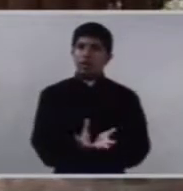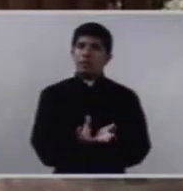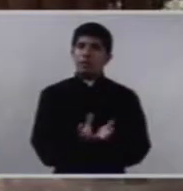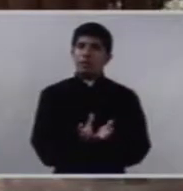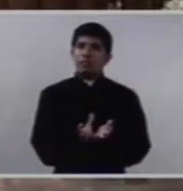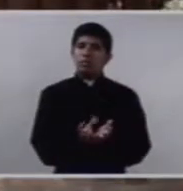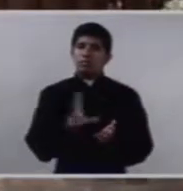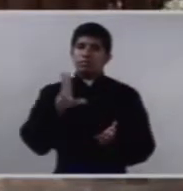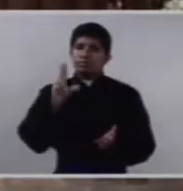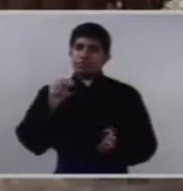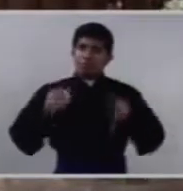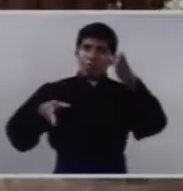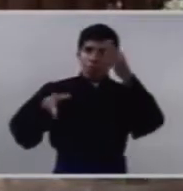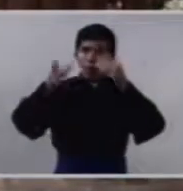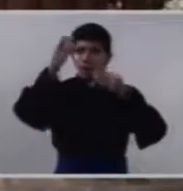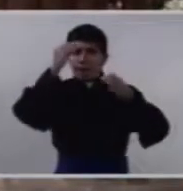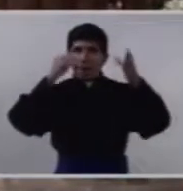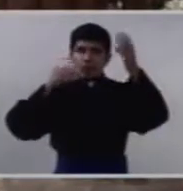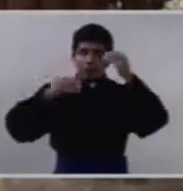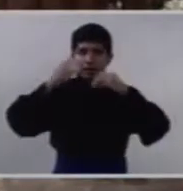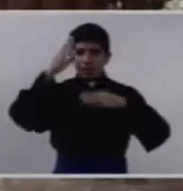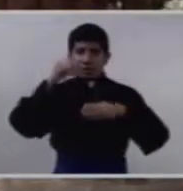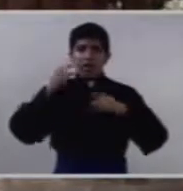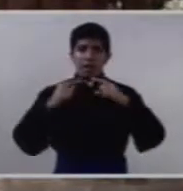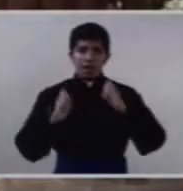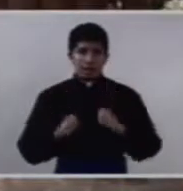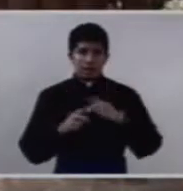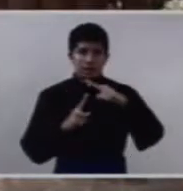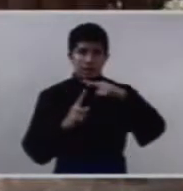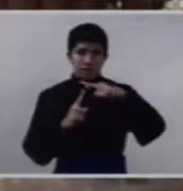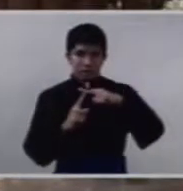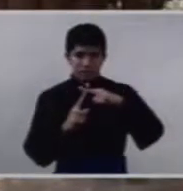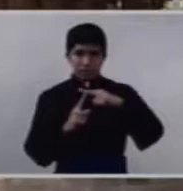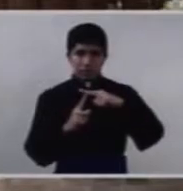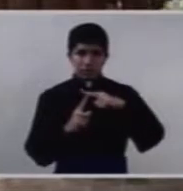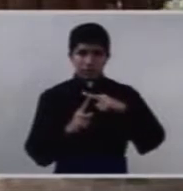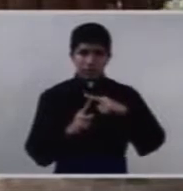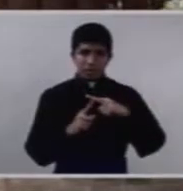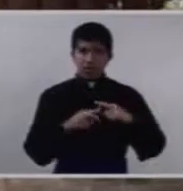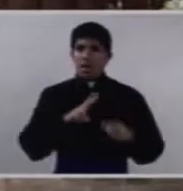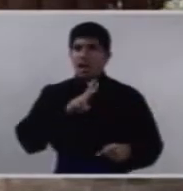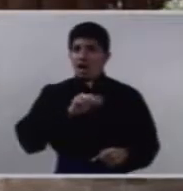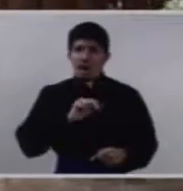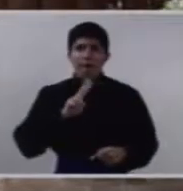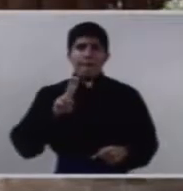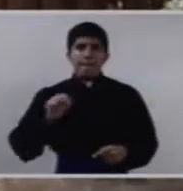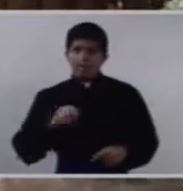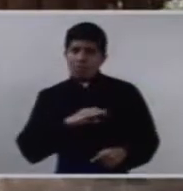no aprende esta lección, nunca podremos vivir en paz.